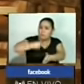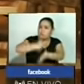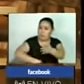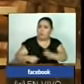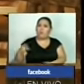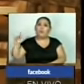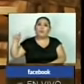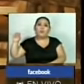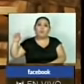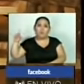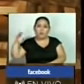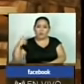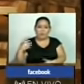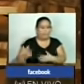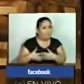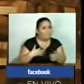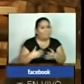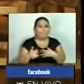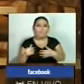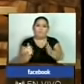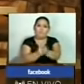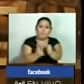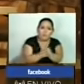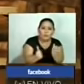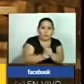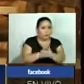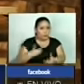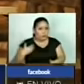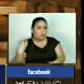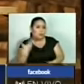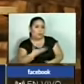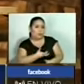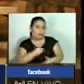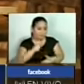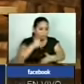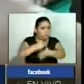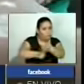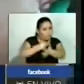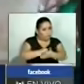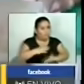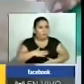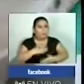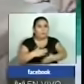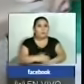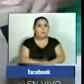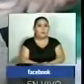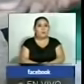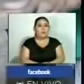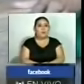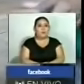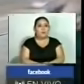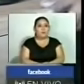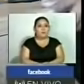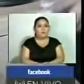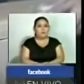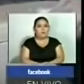¿verdad? Aunque veamos las adversidades, nosotros siempre estamos dispuestos a trabajar, ¿verdad?